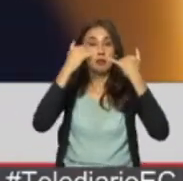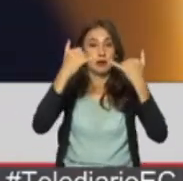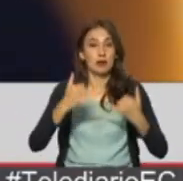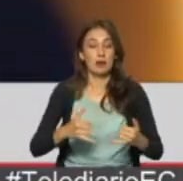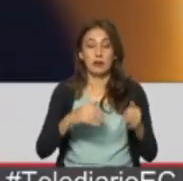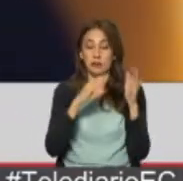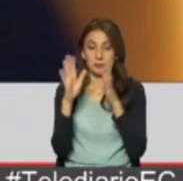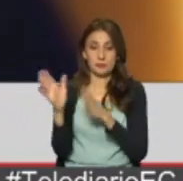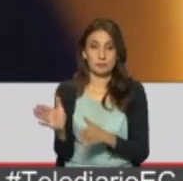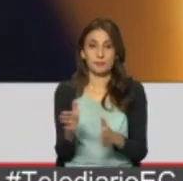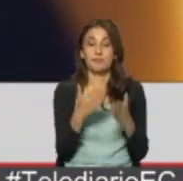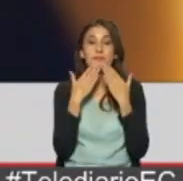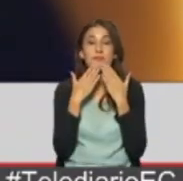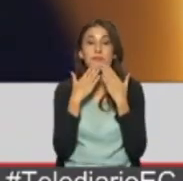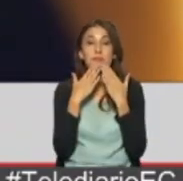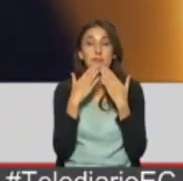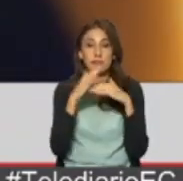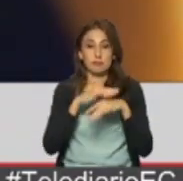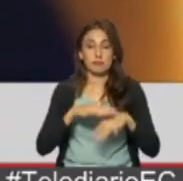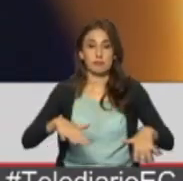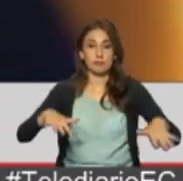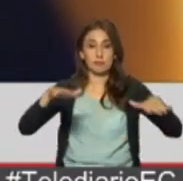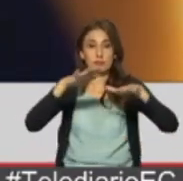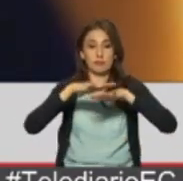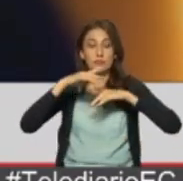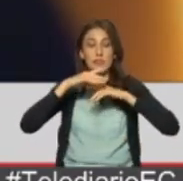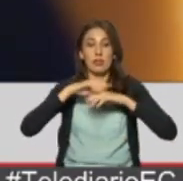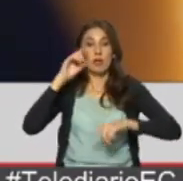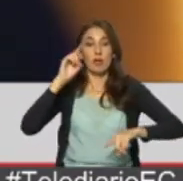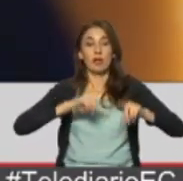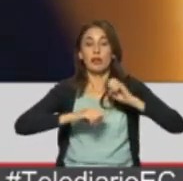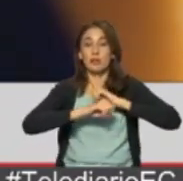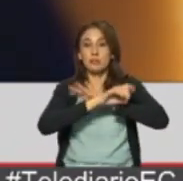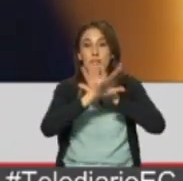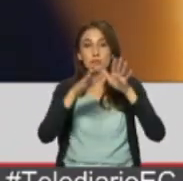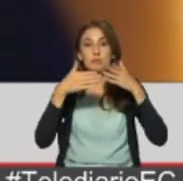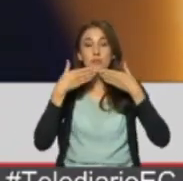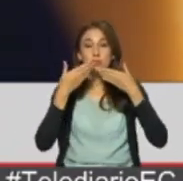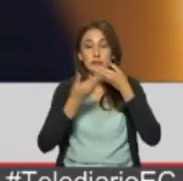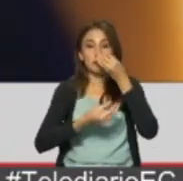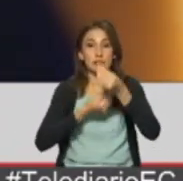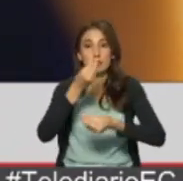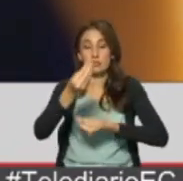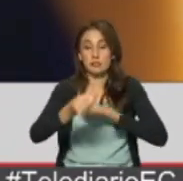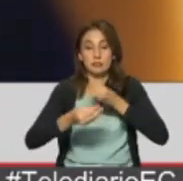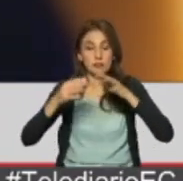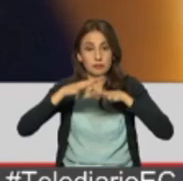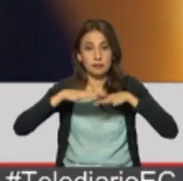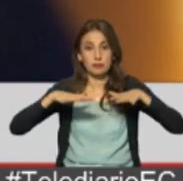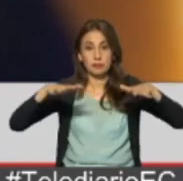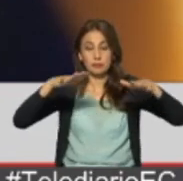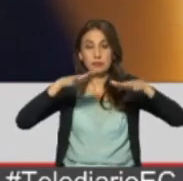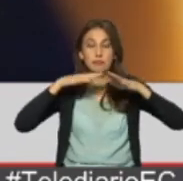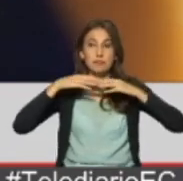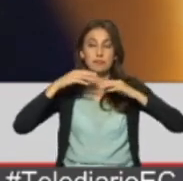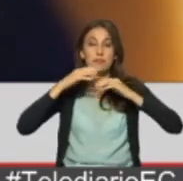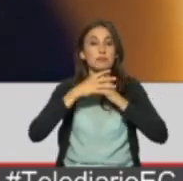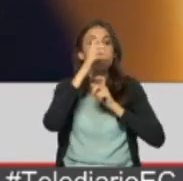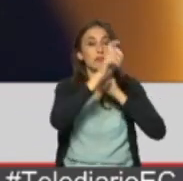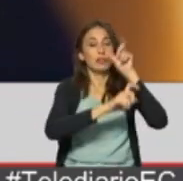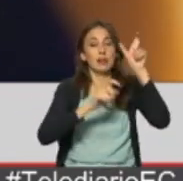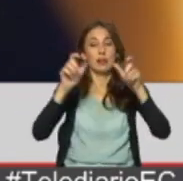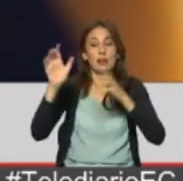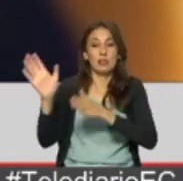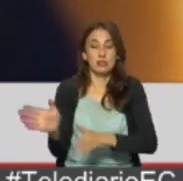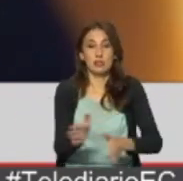mientras se llevan a cabo labores de desinfección de áreas, purificación de aire, y haciendo un llamado a la población extranjera